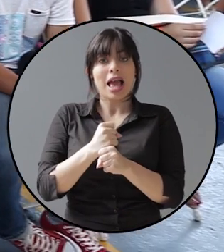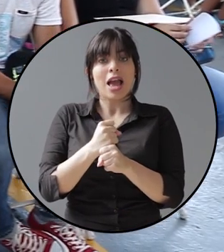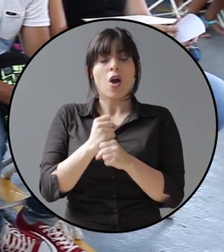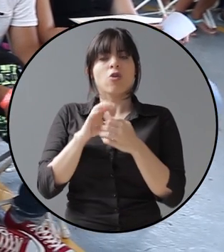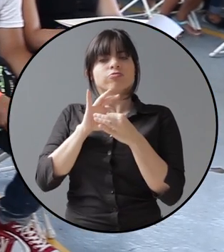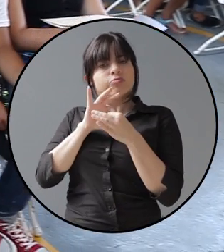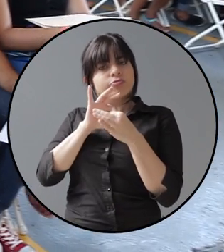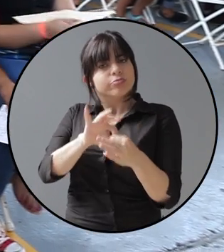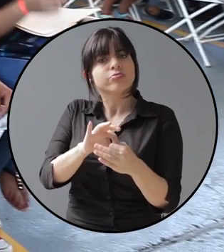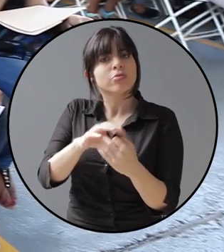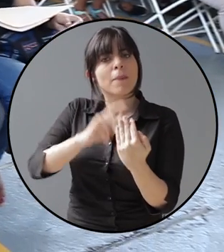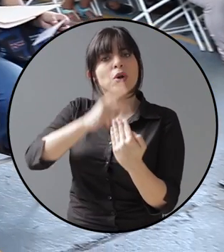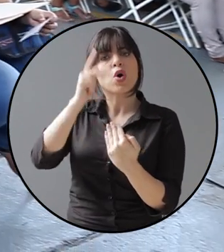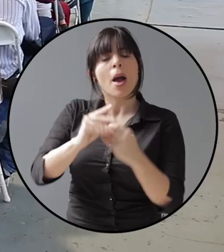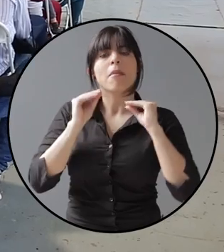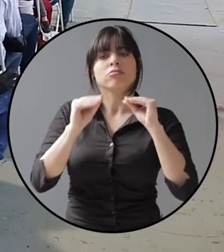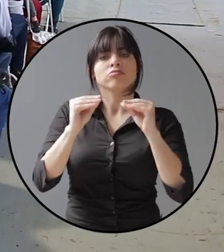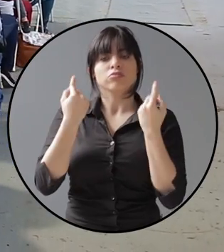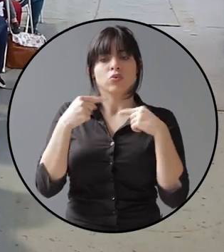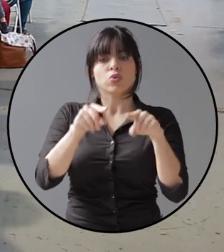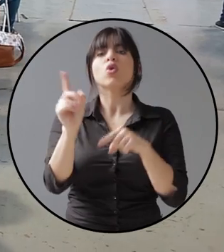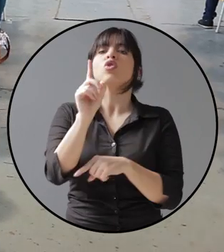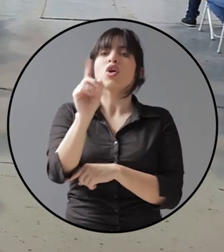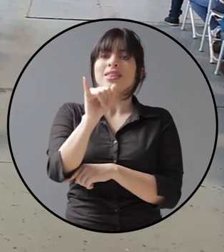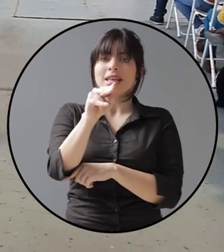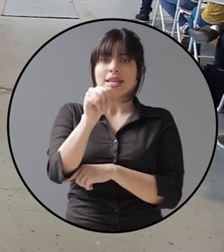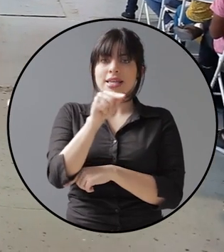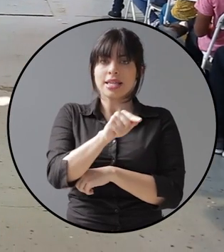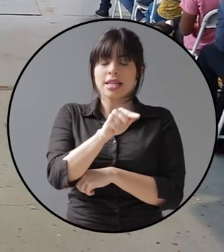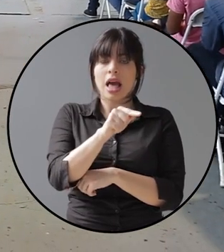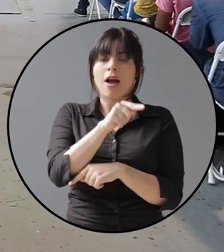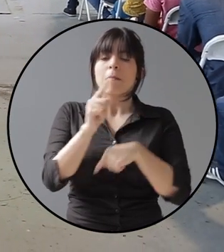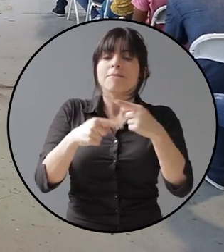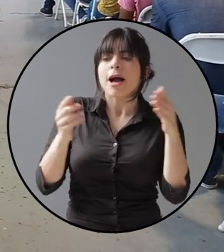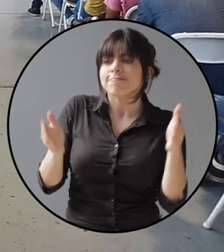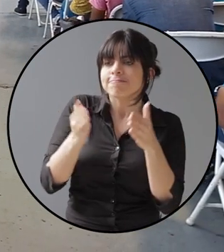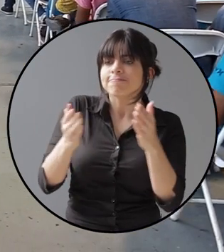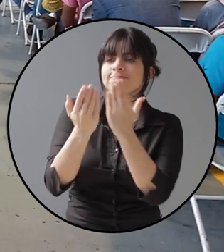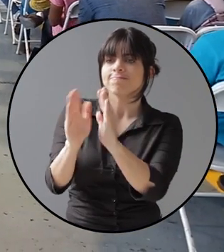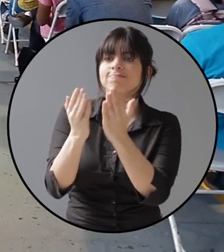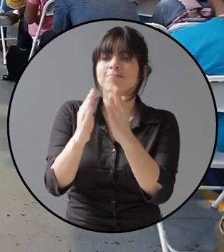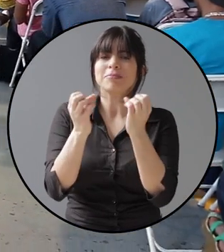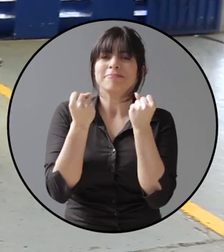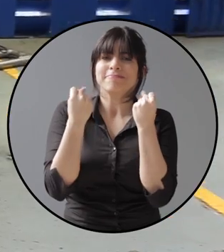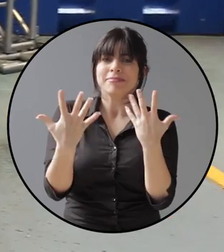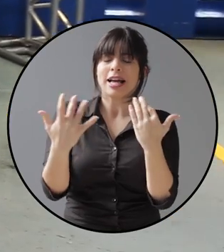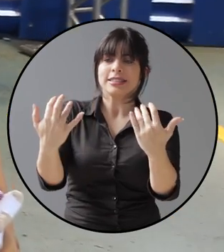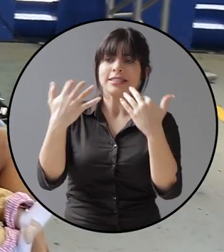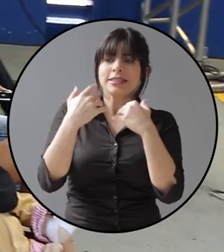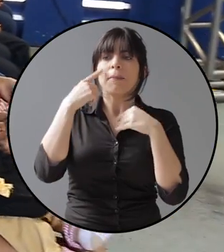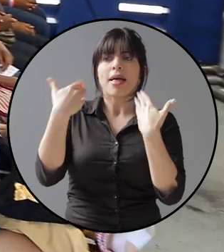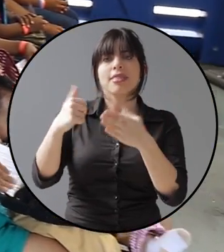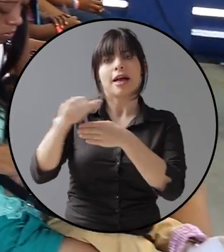afianza en el programa de formación dual en el Instituto Nacional de Aprendizaje, que promoverá la apertura masiva de